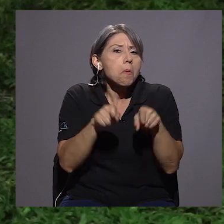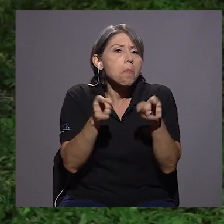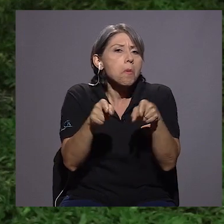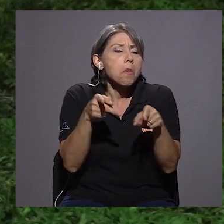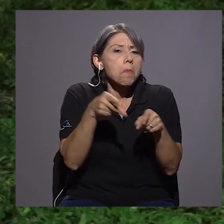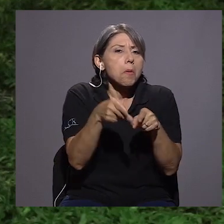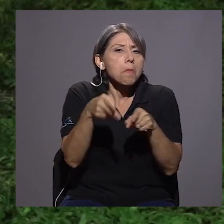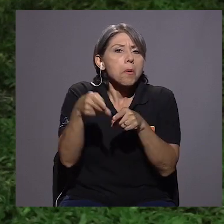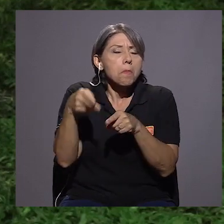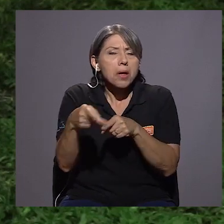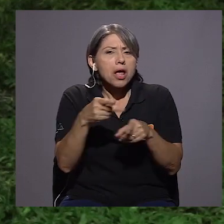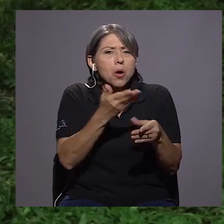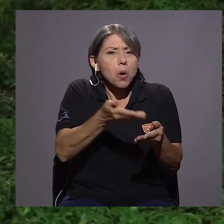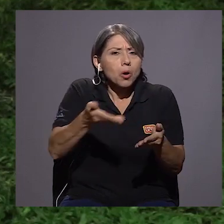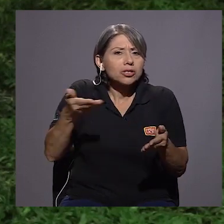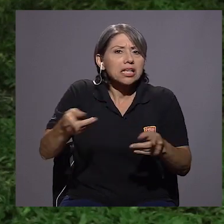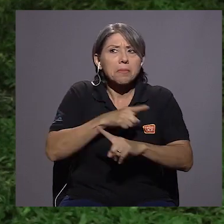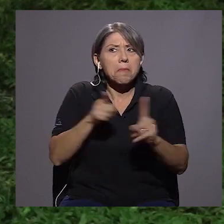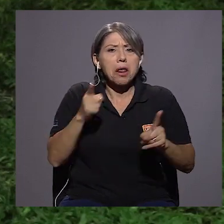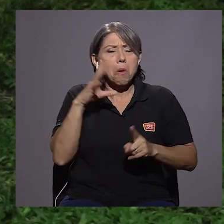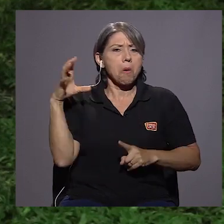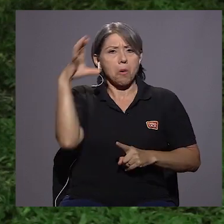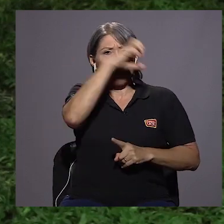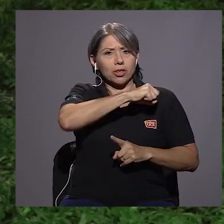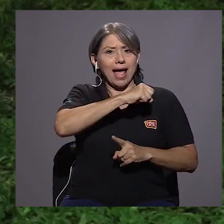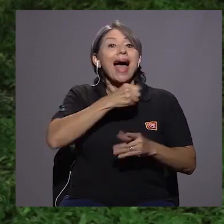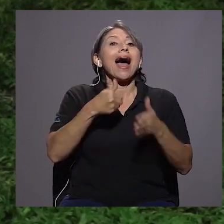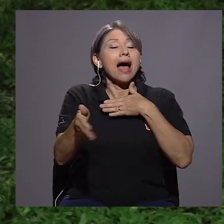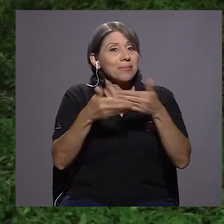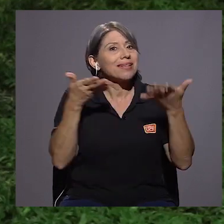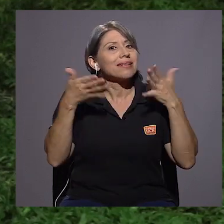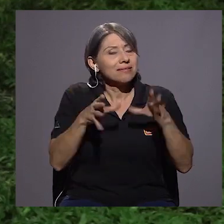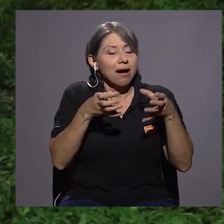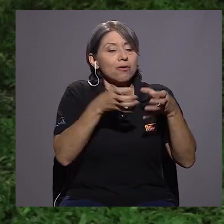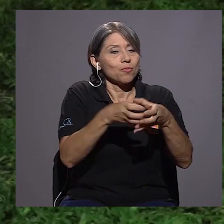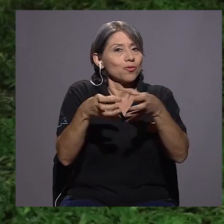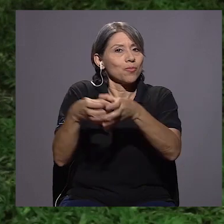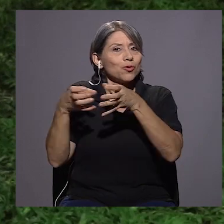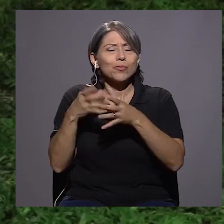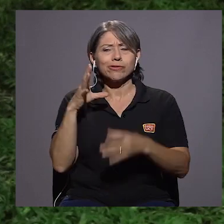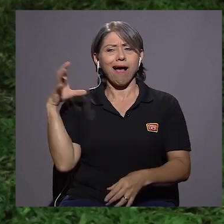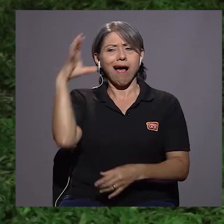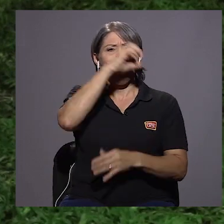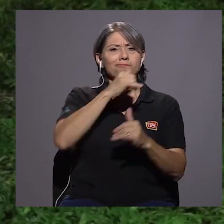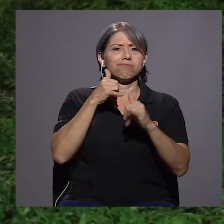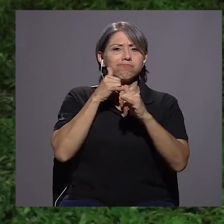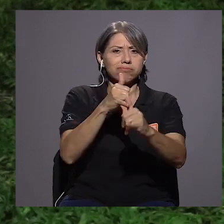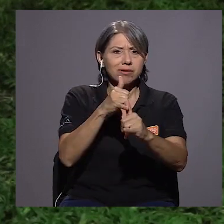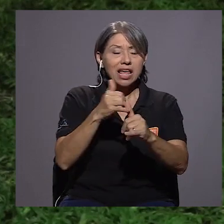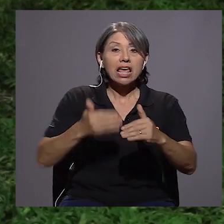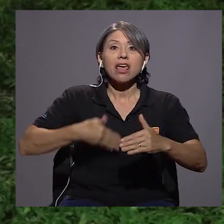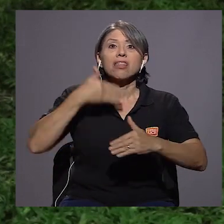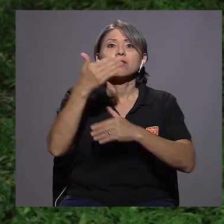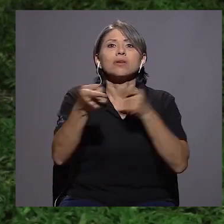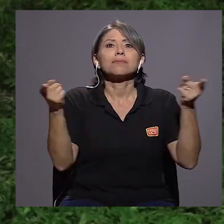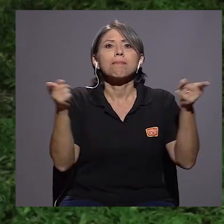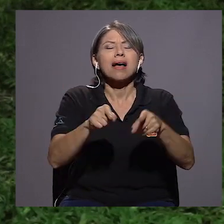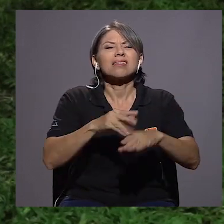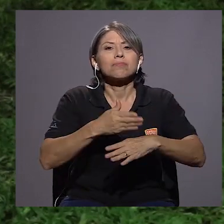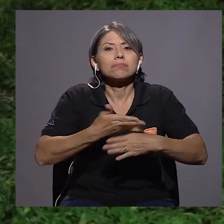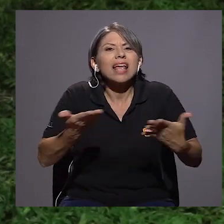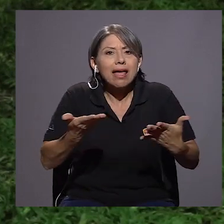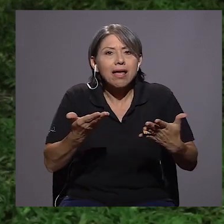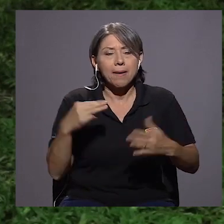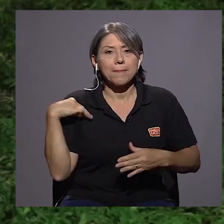sucediendo tanto, a pesar de que hay grupos que empezamos a denunciar que eso está sucediendo. Y finalmente viene el gran